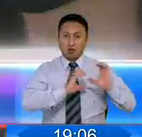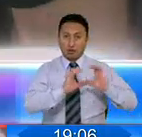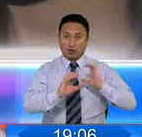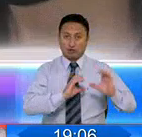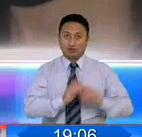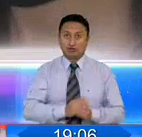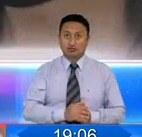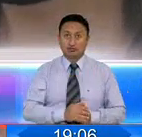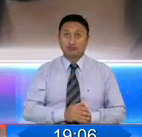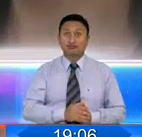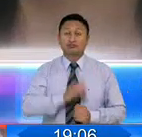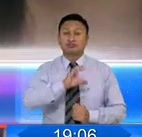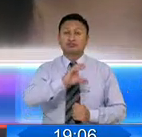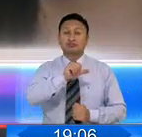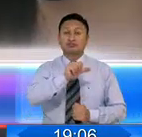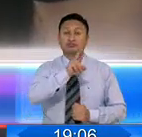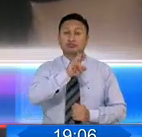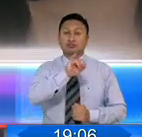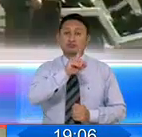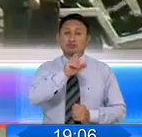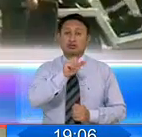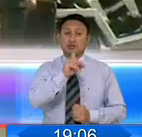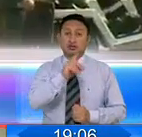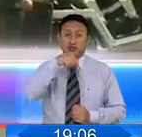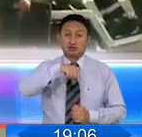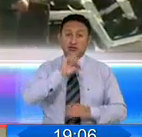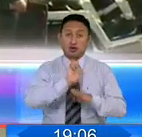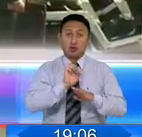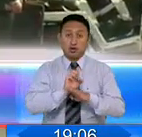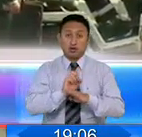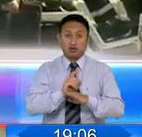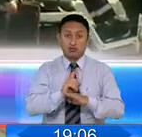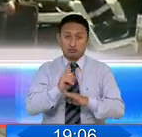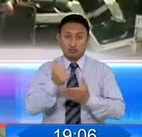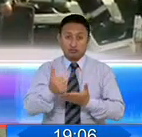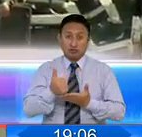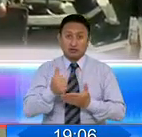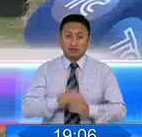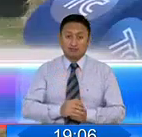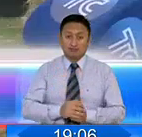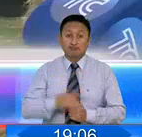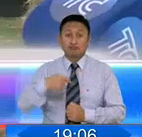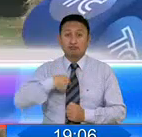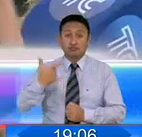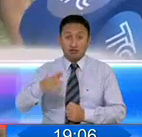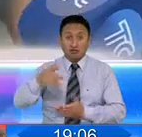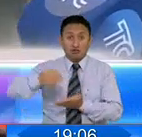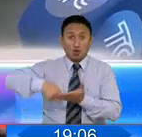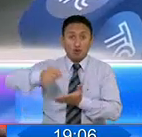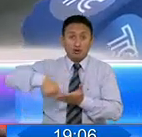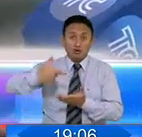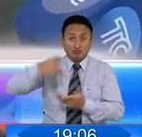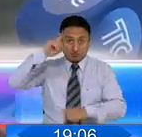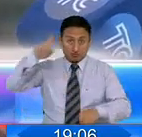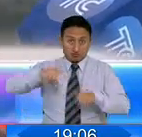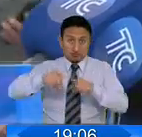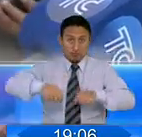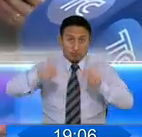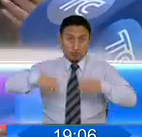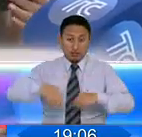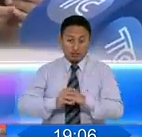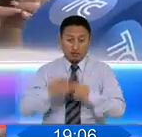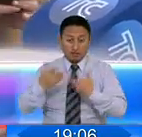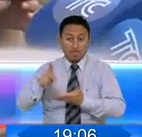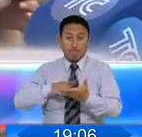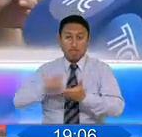Gobierno, Caridad Vela, Ecuador tiene una ventaja. Es en que tenemos contratos firmados, convenios firmados, incluso pagos